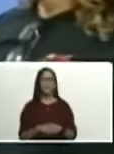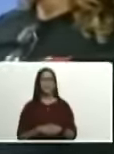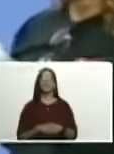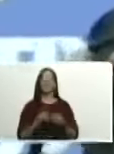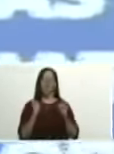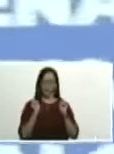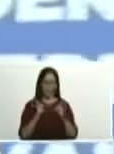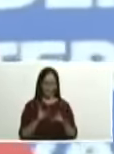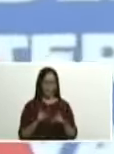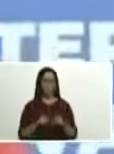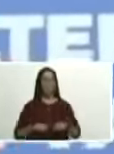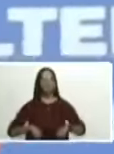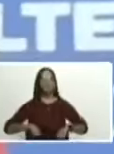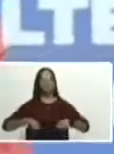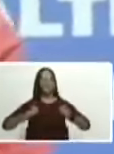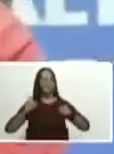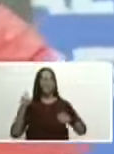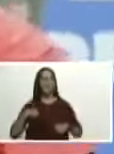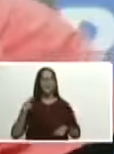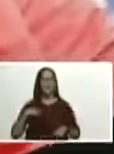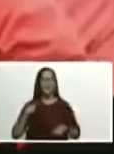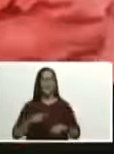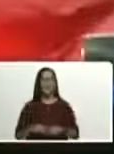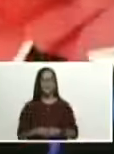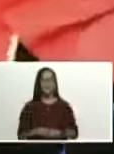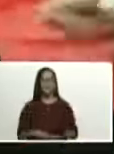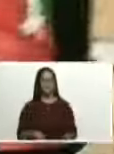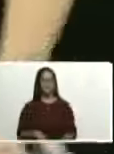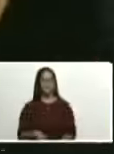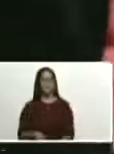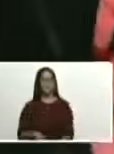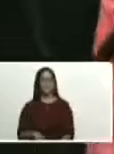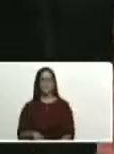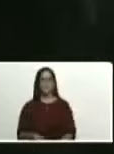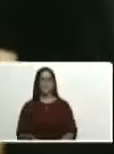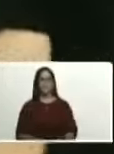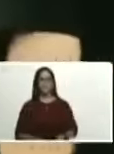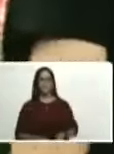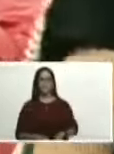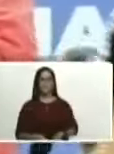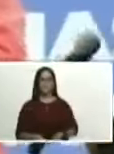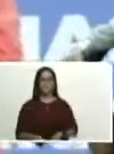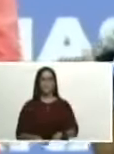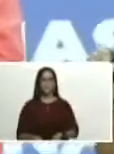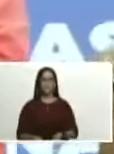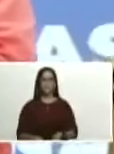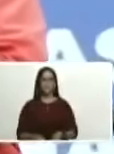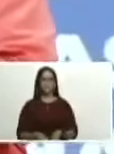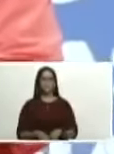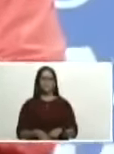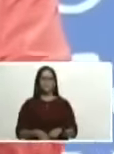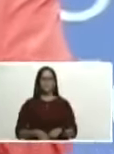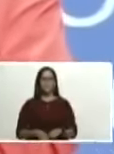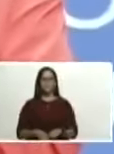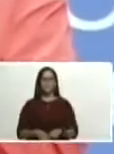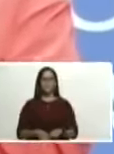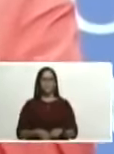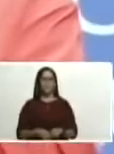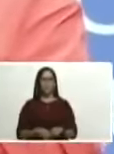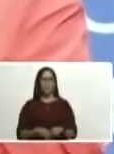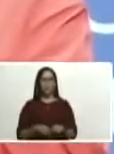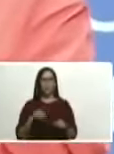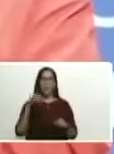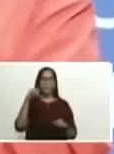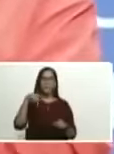Ajá. ¿Qué más tenemos por aquí? Panela. ¿Aquí qué tenemos? Panela. ¿Ah? El estado Sucre.